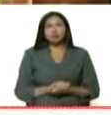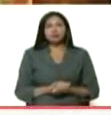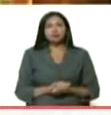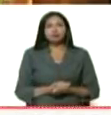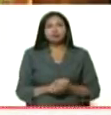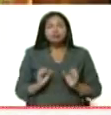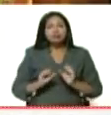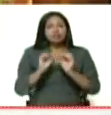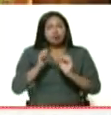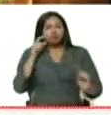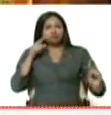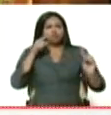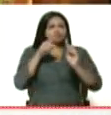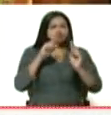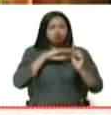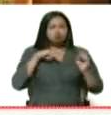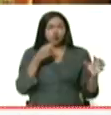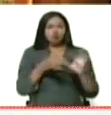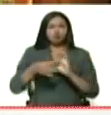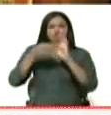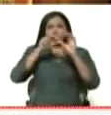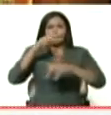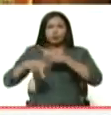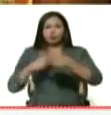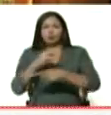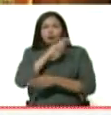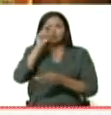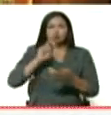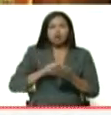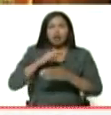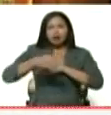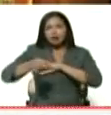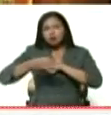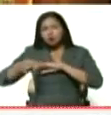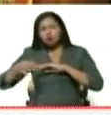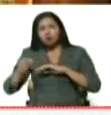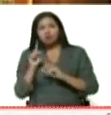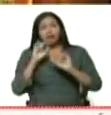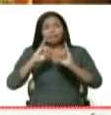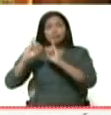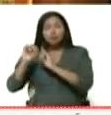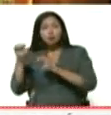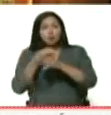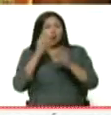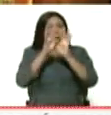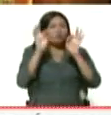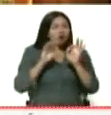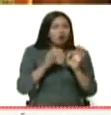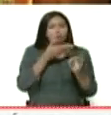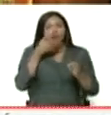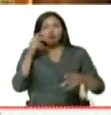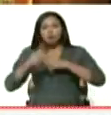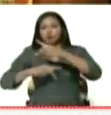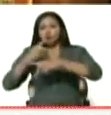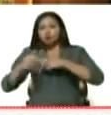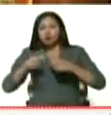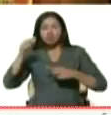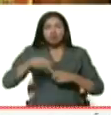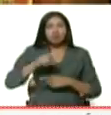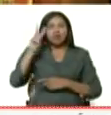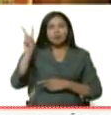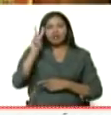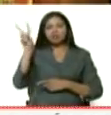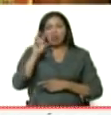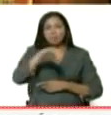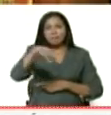Avancemos en esa dirección de alianza productiva nacional, regional, y ustedes busquen a los mejores productores de todos